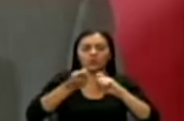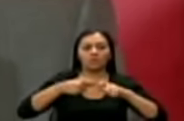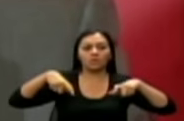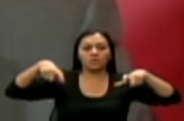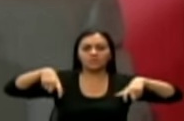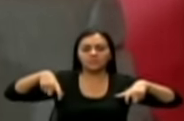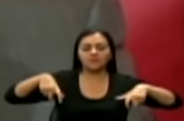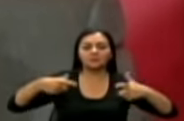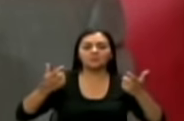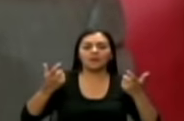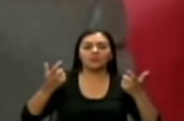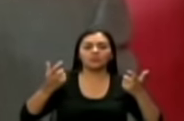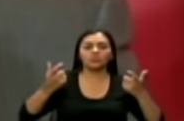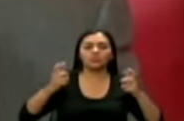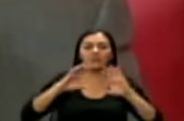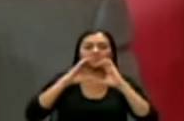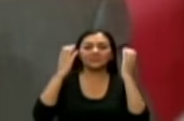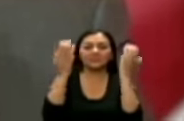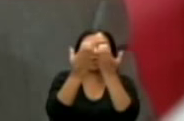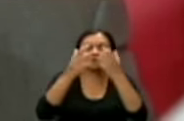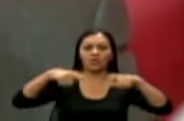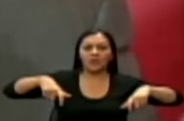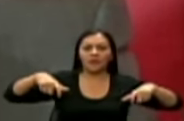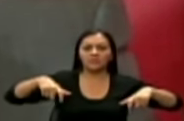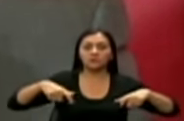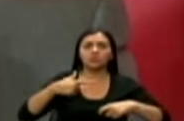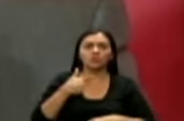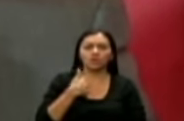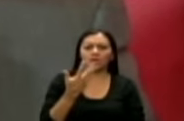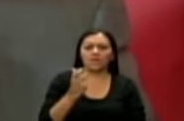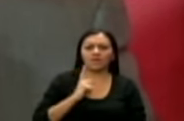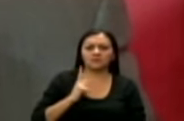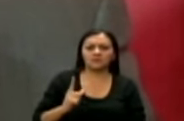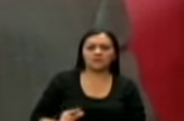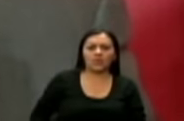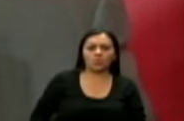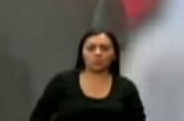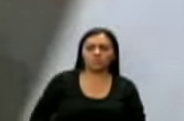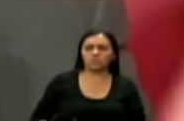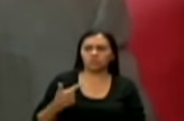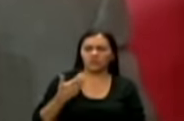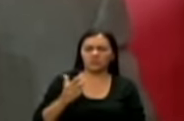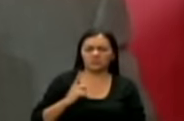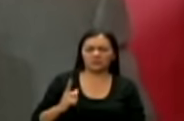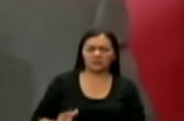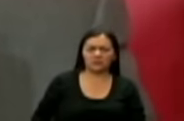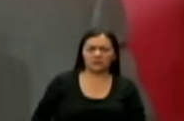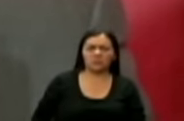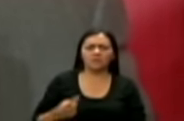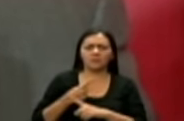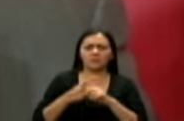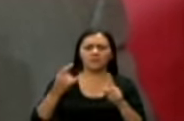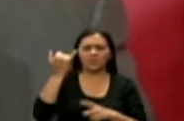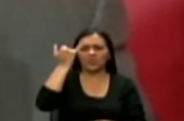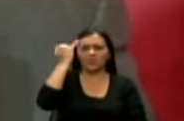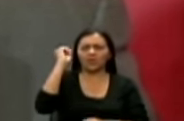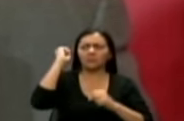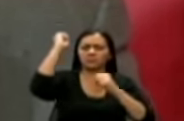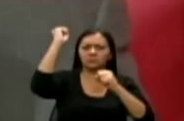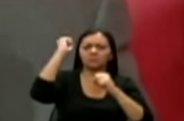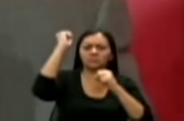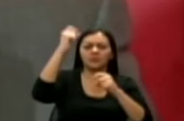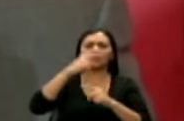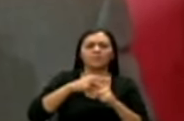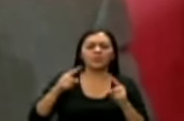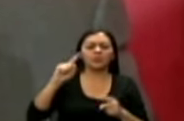construir estadios de fútbol. Yo no quiero salud padrón FIFA, quiero salud padrón Cuba, pero de todas maneras la idea que aparecía era la idea de que el